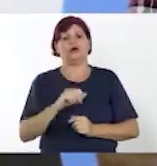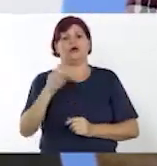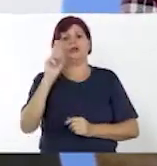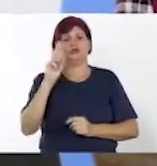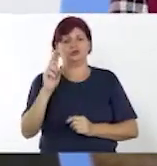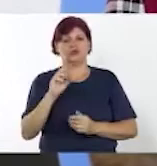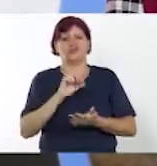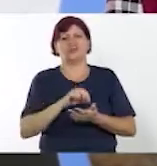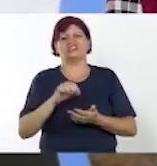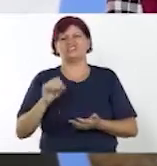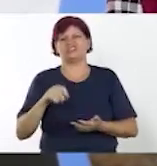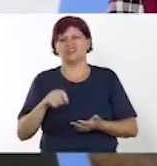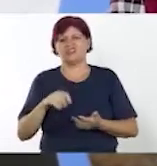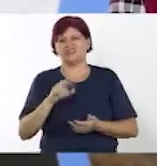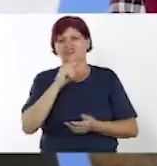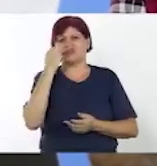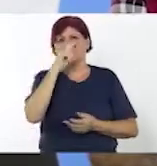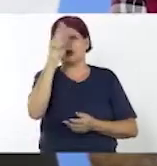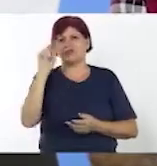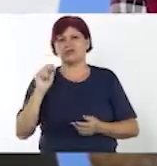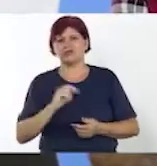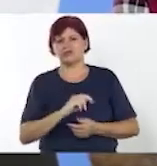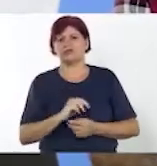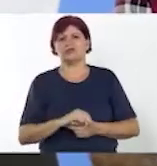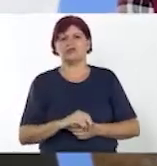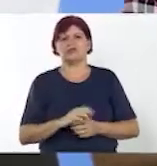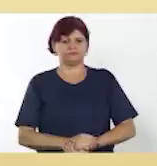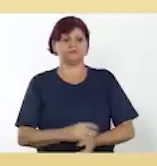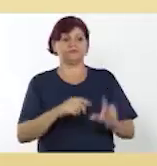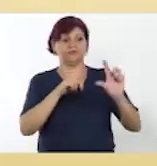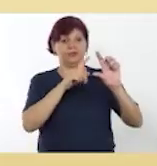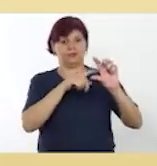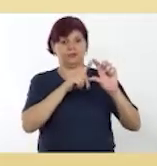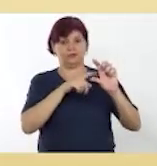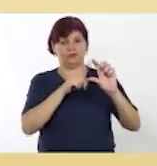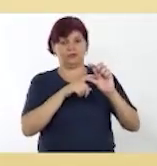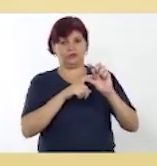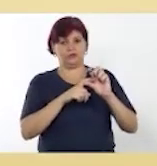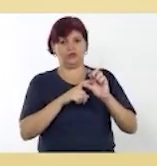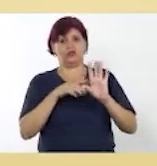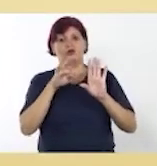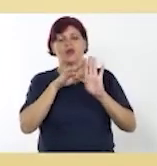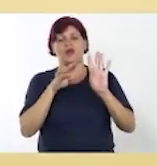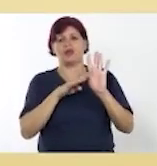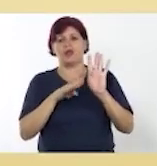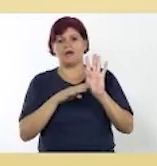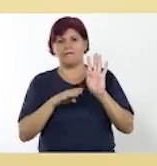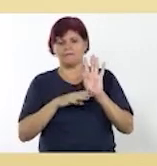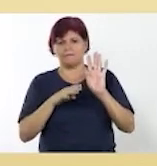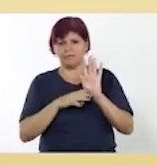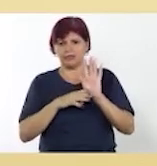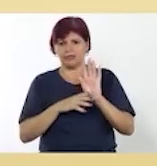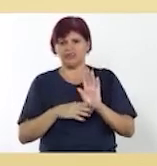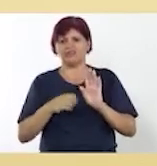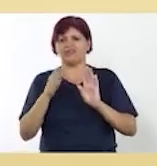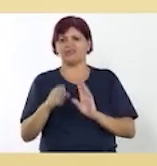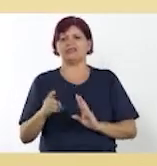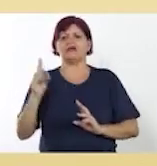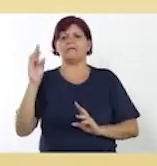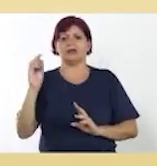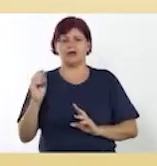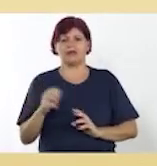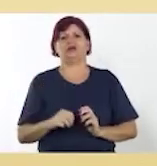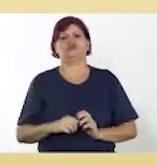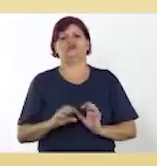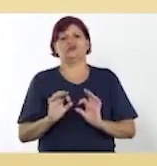concentrando en la unidad 2, que es estadística descriptiva. El contenido son las medidas de tendencia central para datos